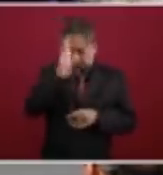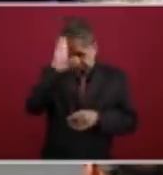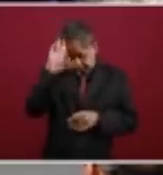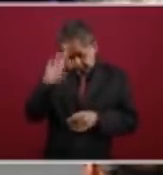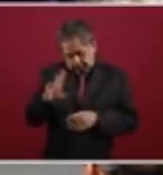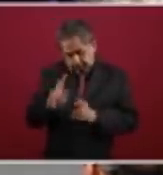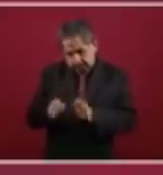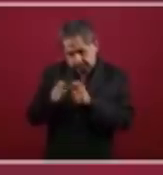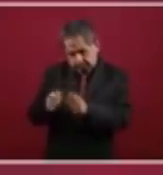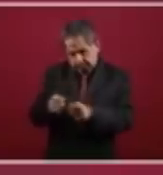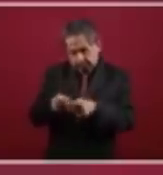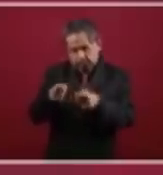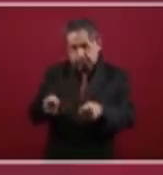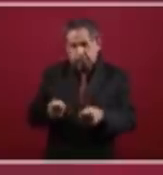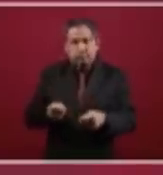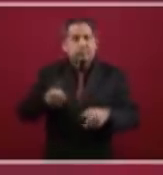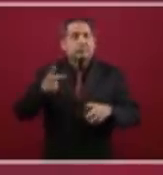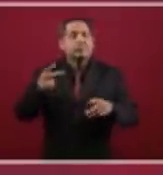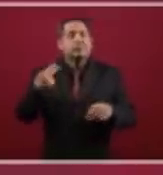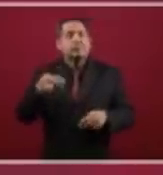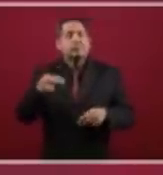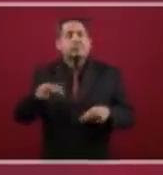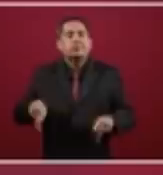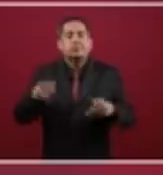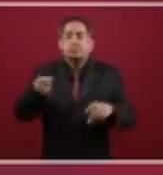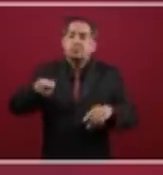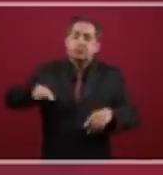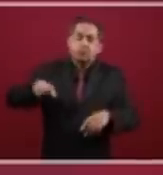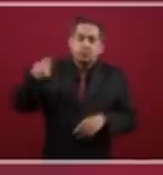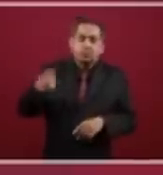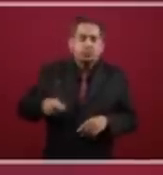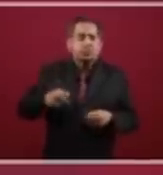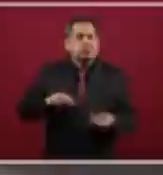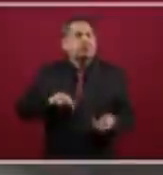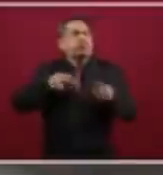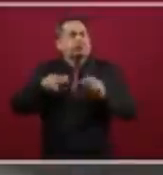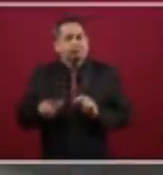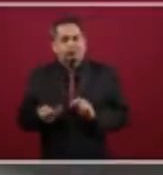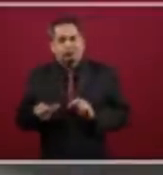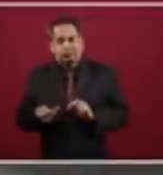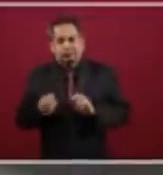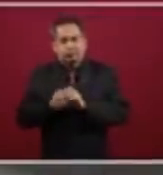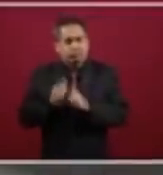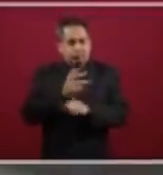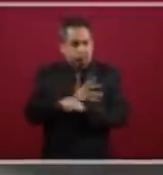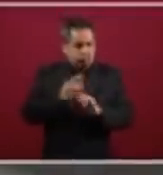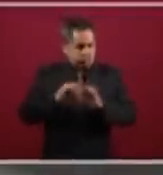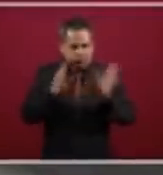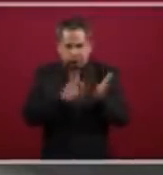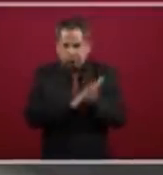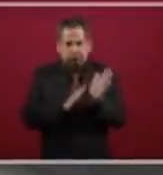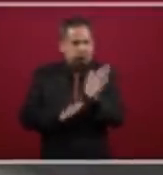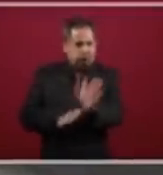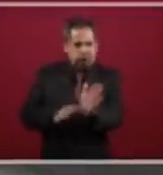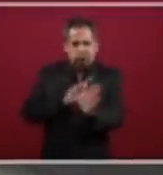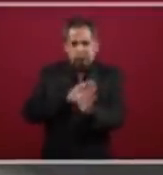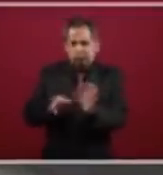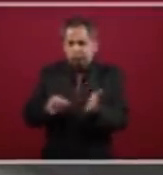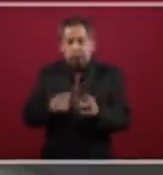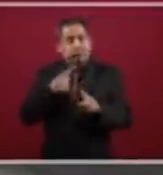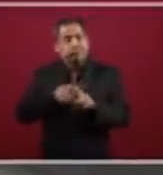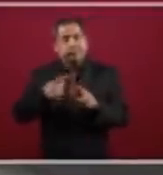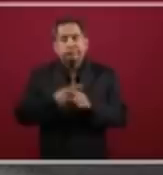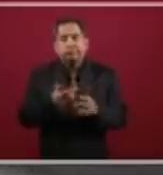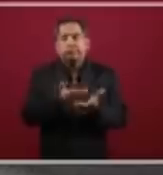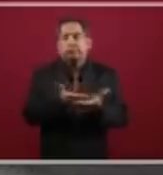que le llamamos subasta inversa. Esto quiere decir que de manera transparente con la Contraloría se ponen a las